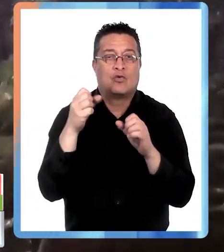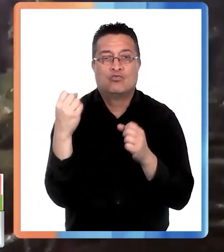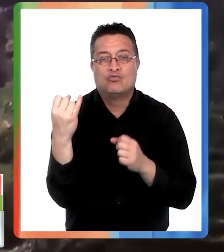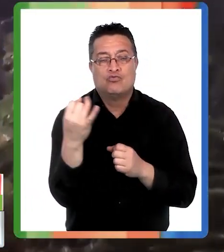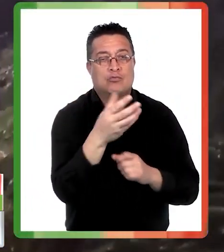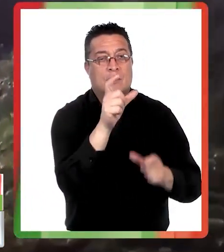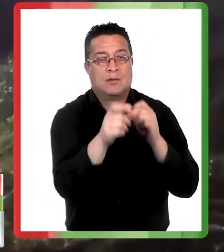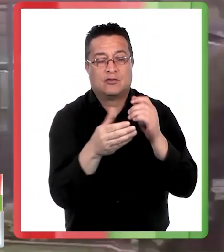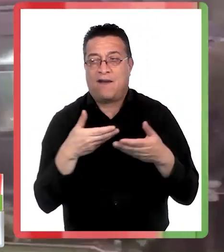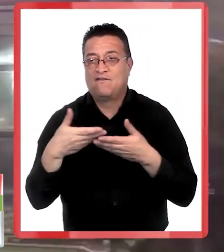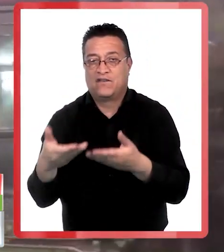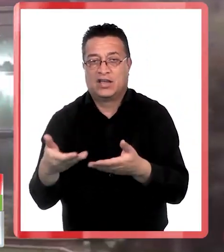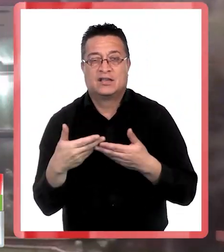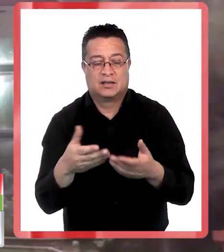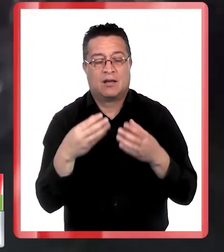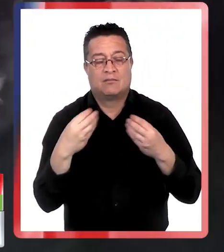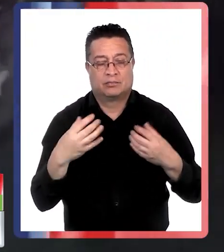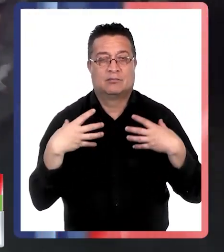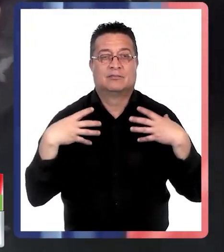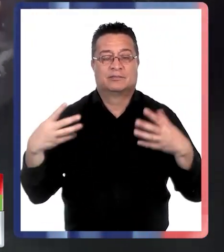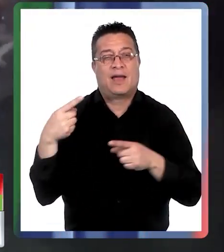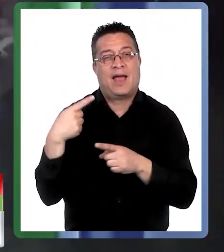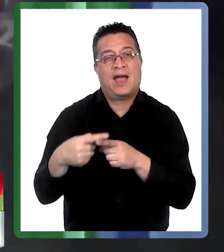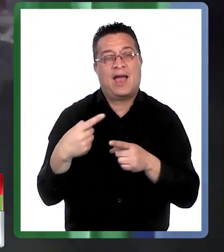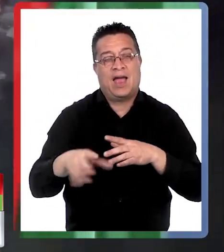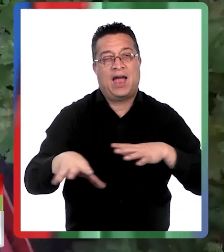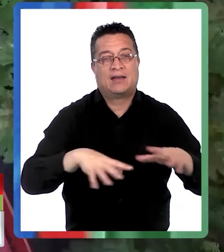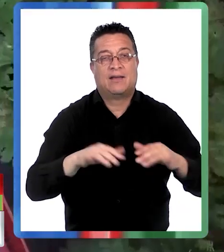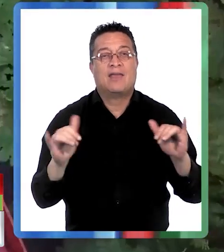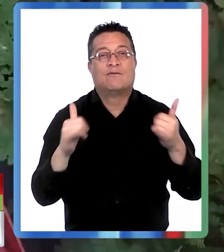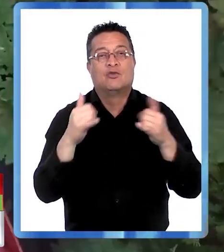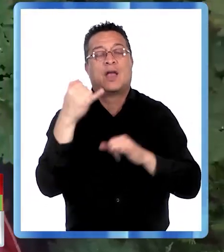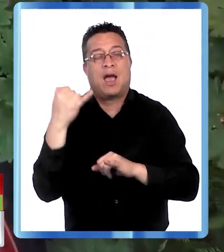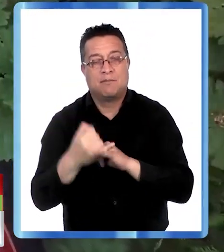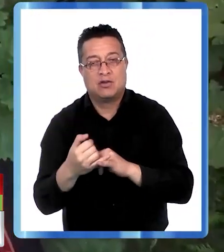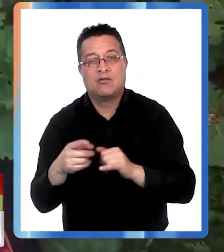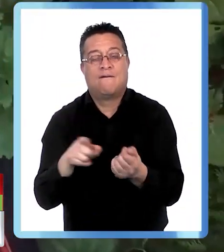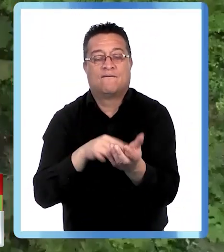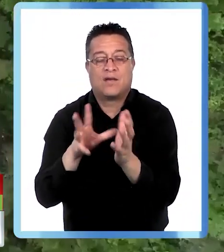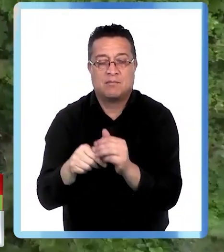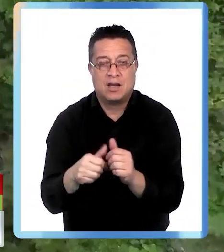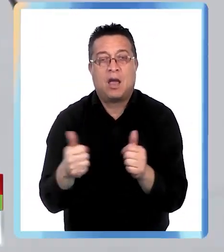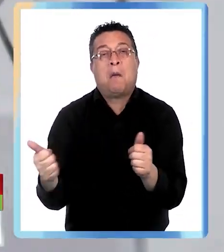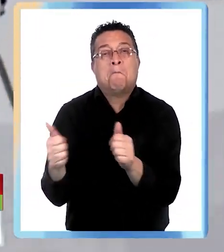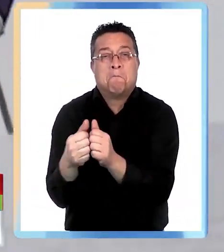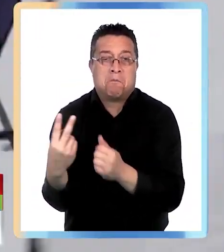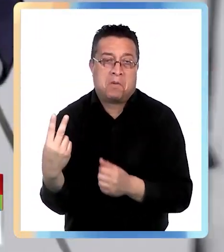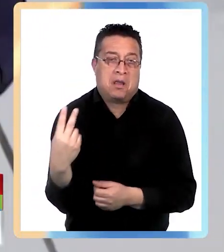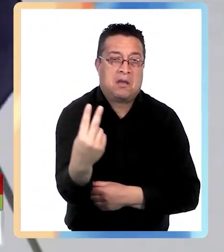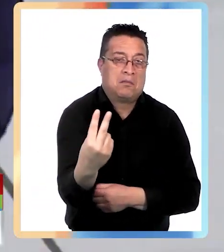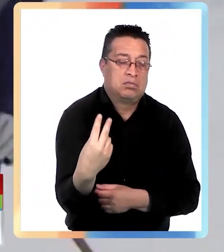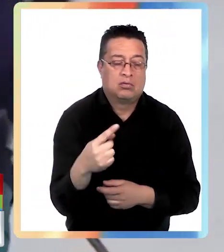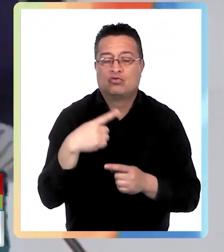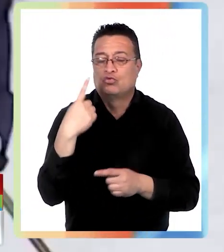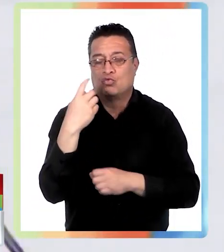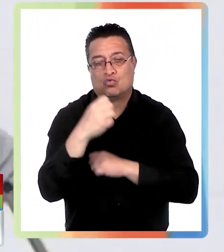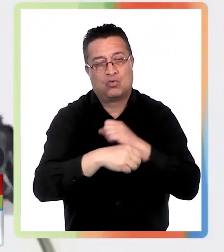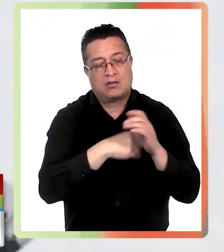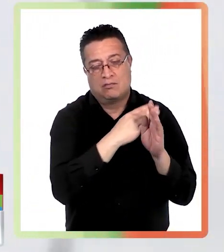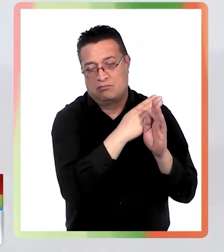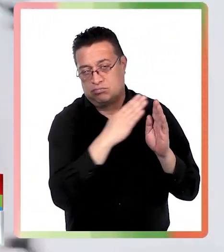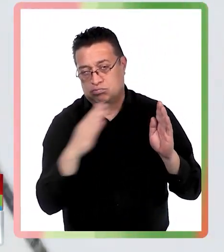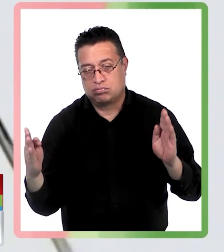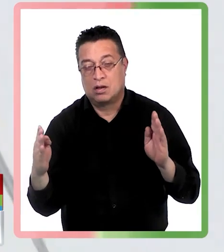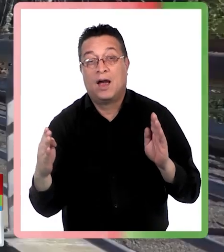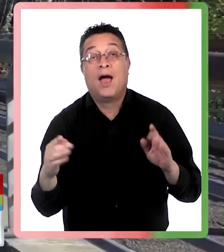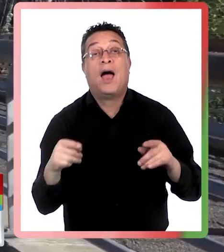creciente de visitantes gracias a su amplia gama de actividades para disfrutar con amigos en familia o en pareja durante todas las estaciones del año en esta